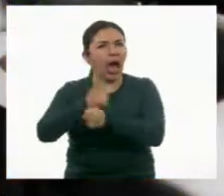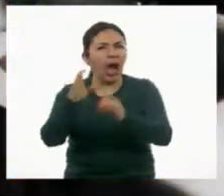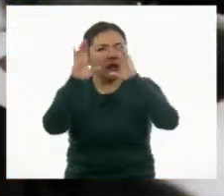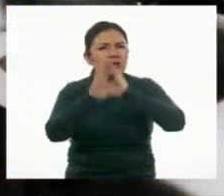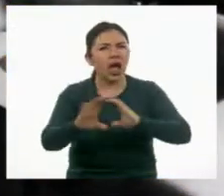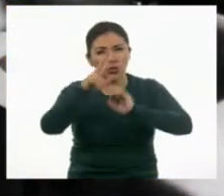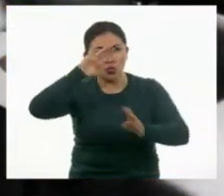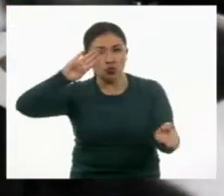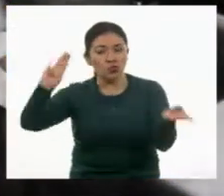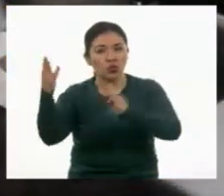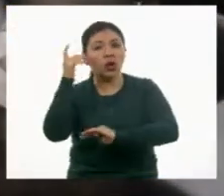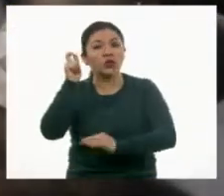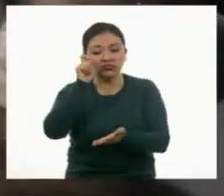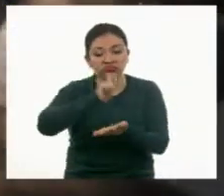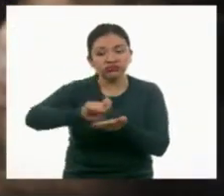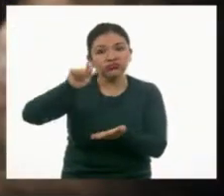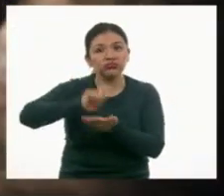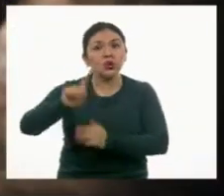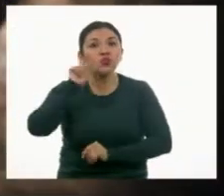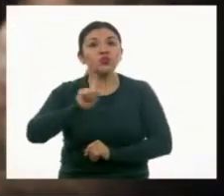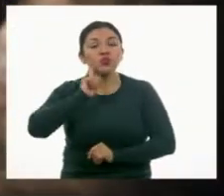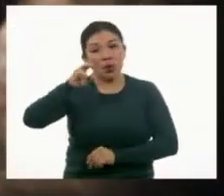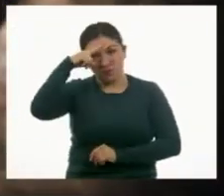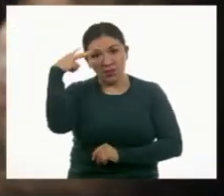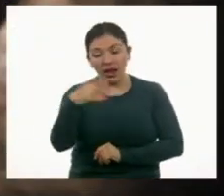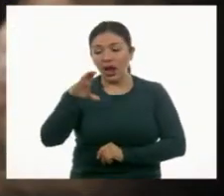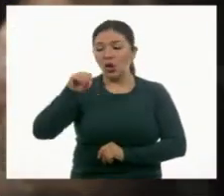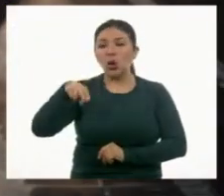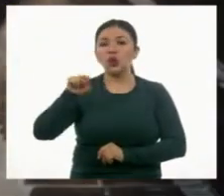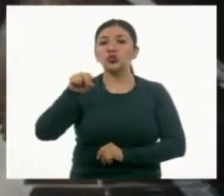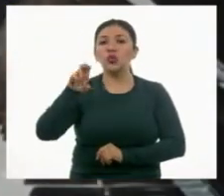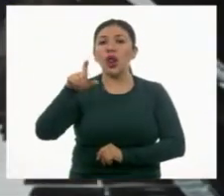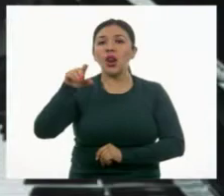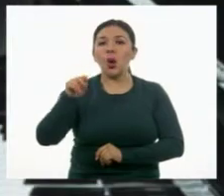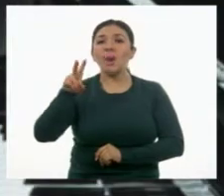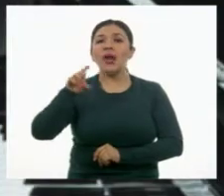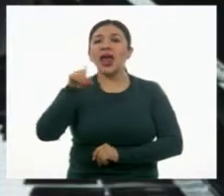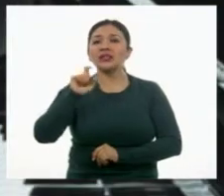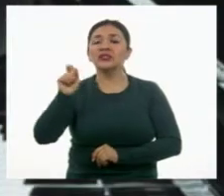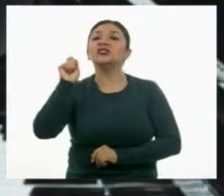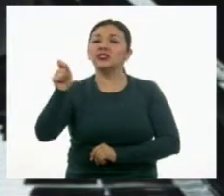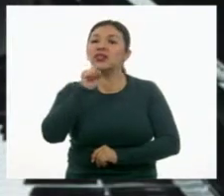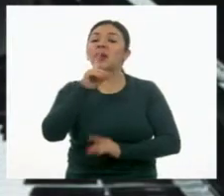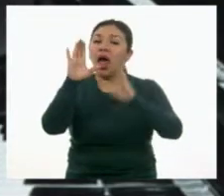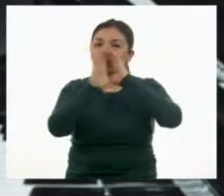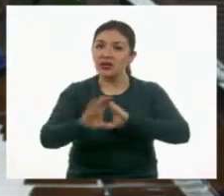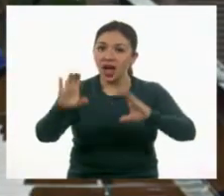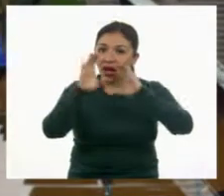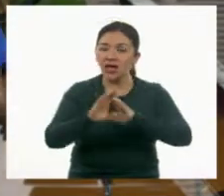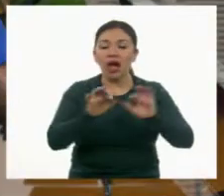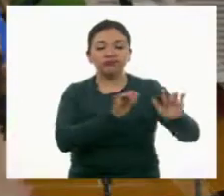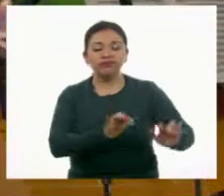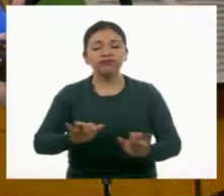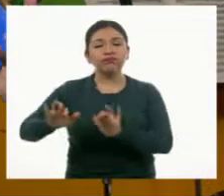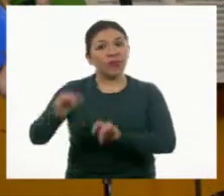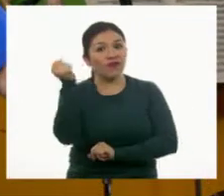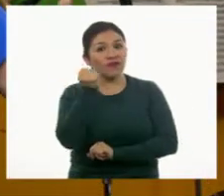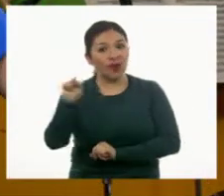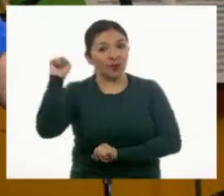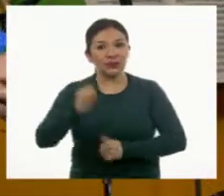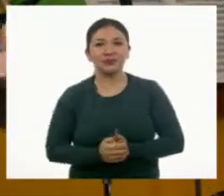una mexicana, Consuelo Velázquez, quien también era cantante y pianista.